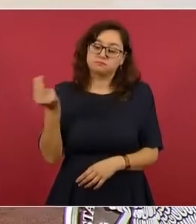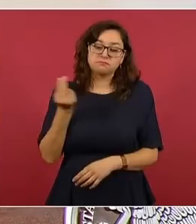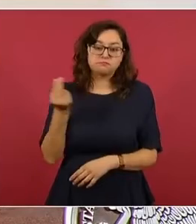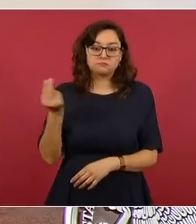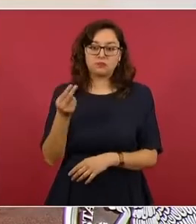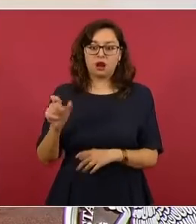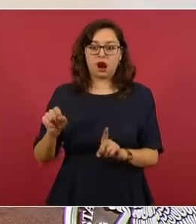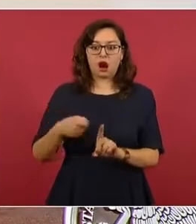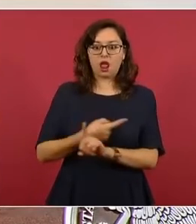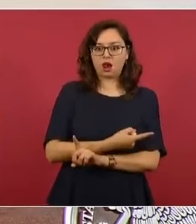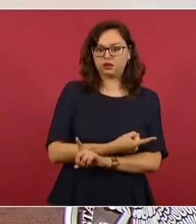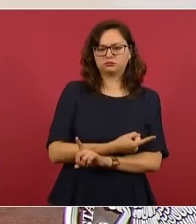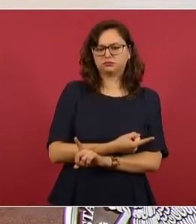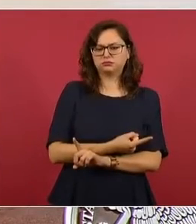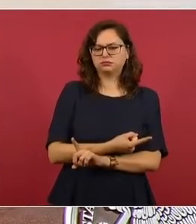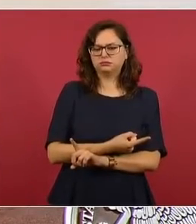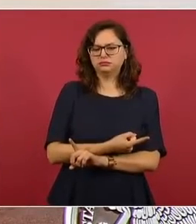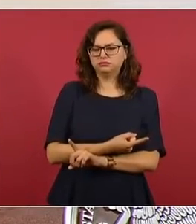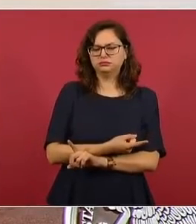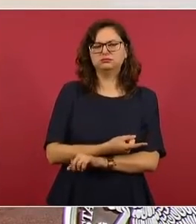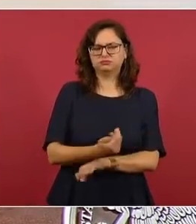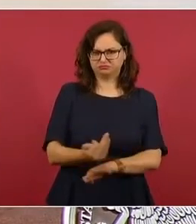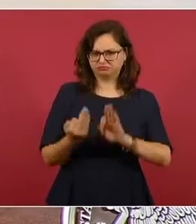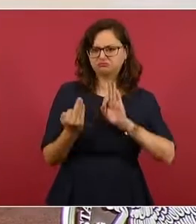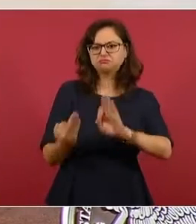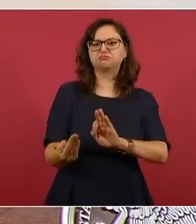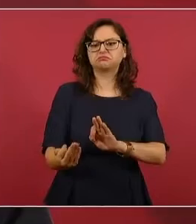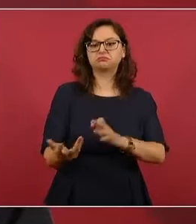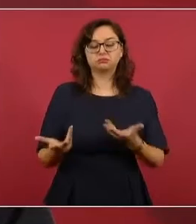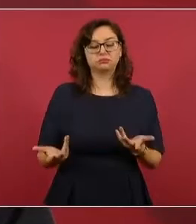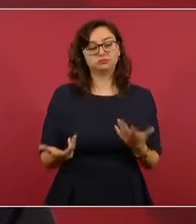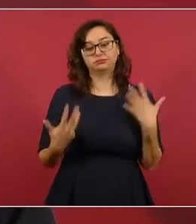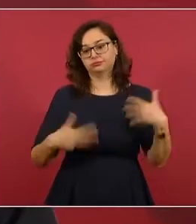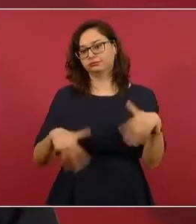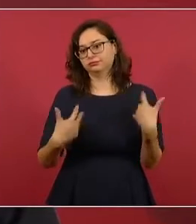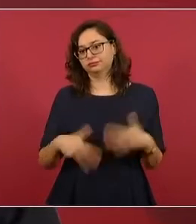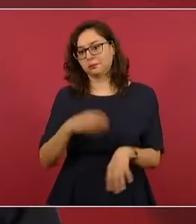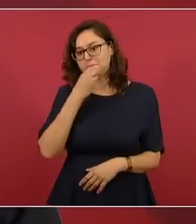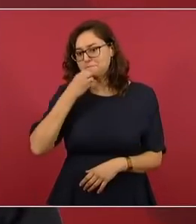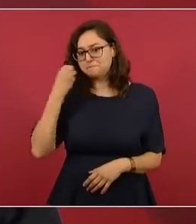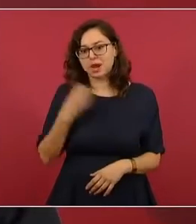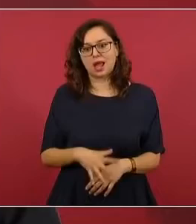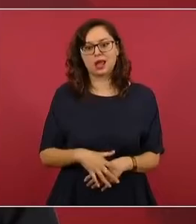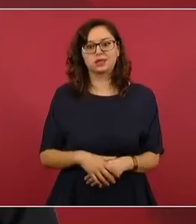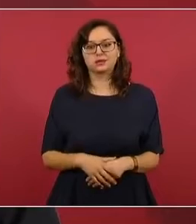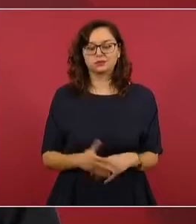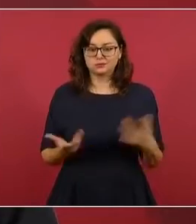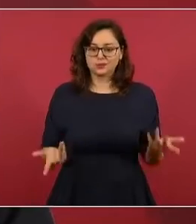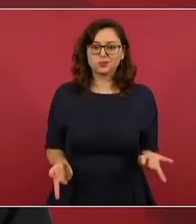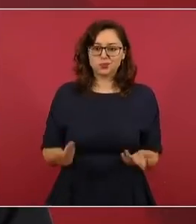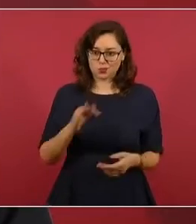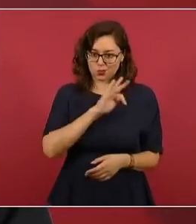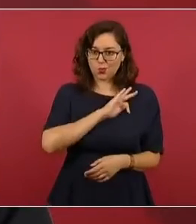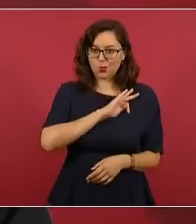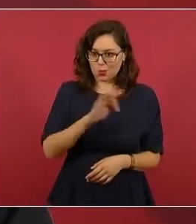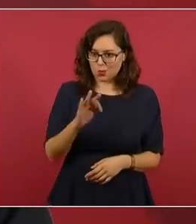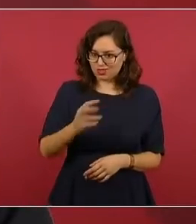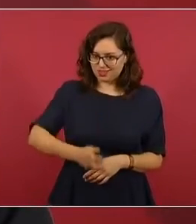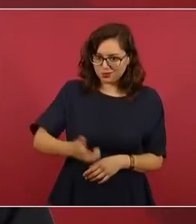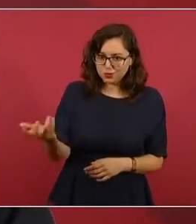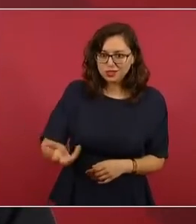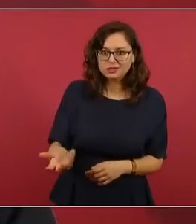Sería algo excepcional, extraordinario, ¿no? Un ejemplo de que en los hechos